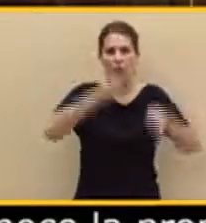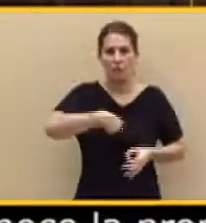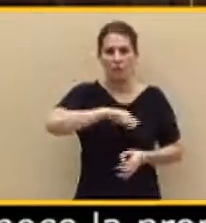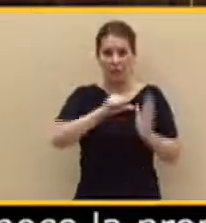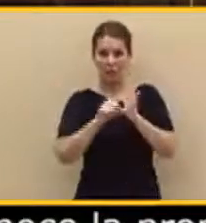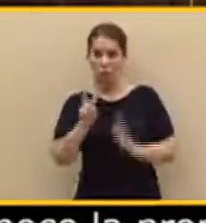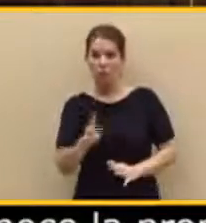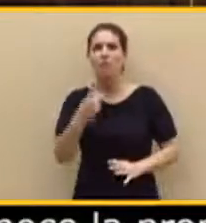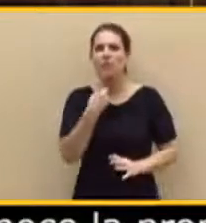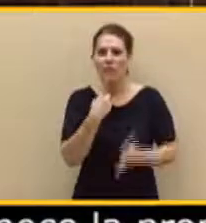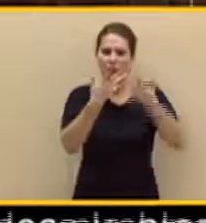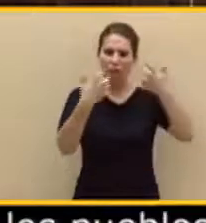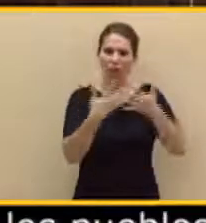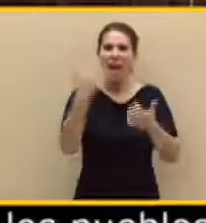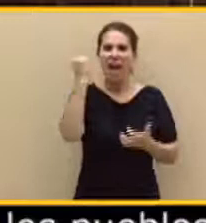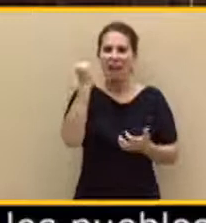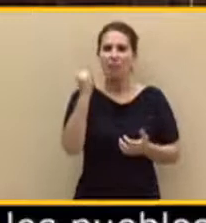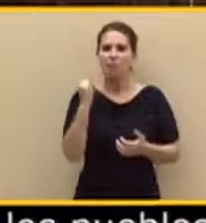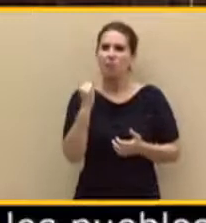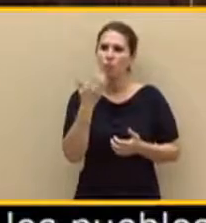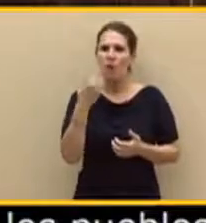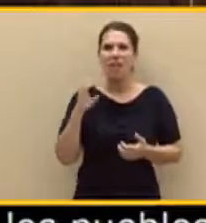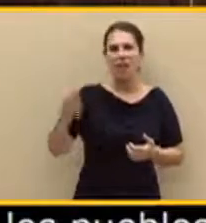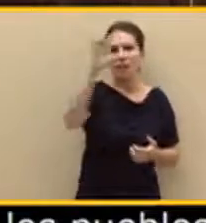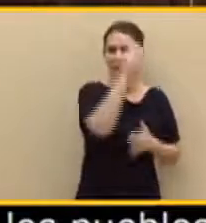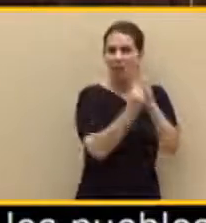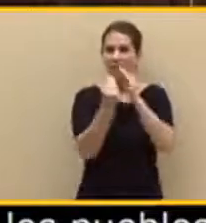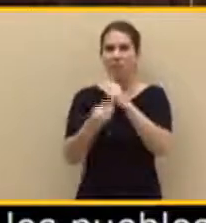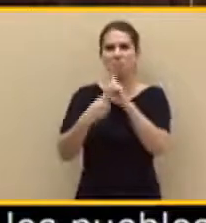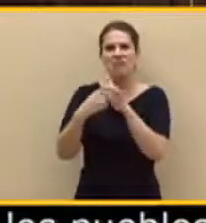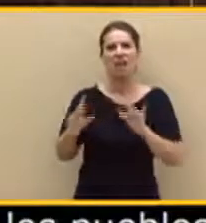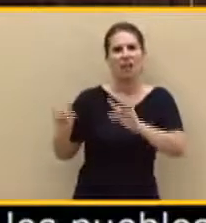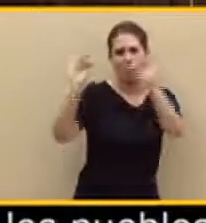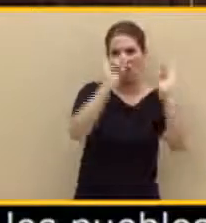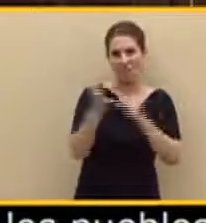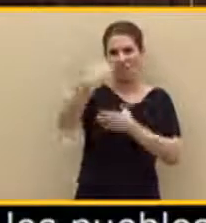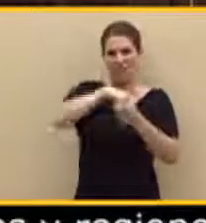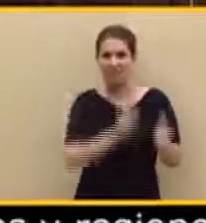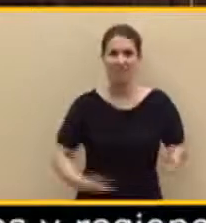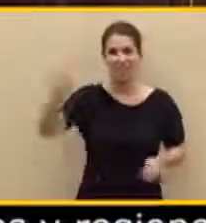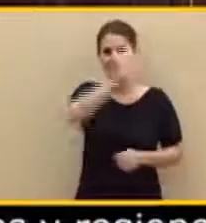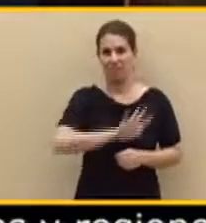existencia de nacionalidades y regiones que lo integran. Y miren,